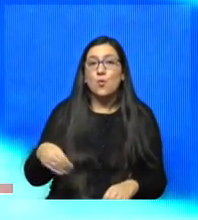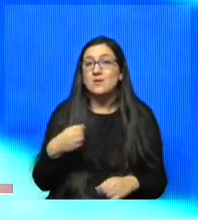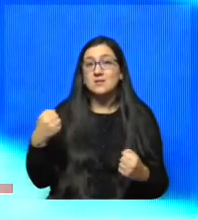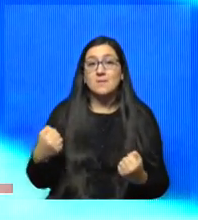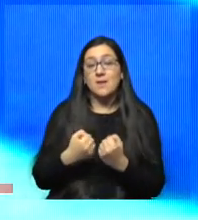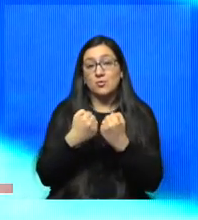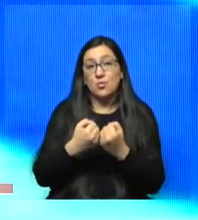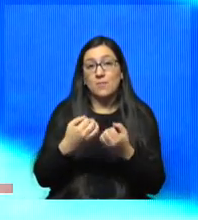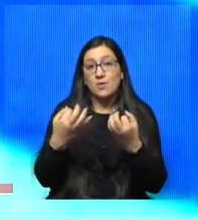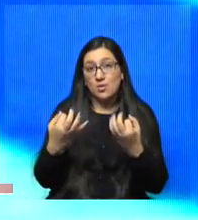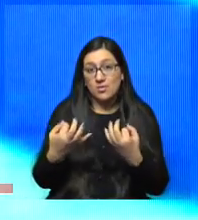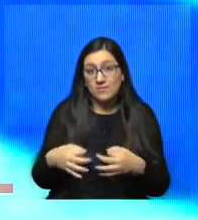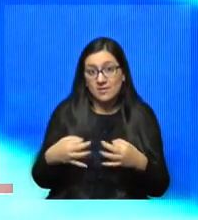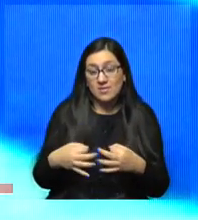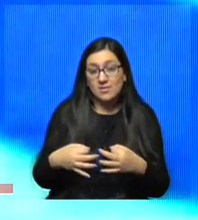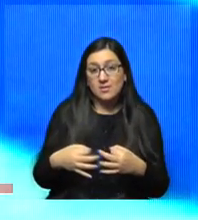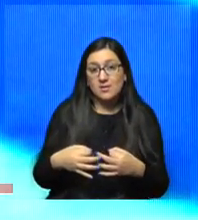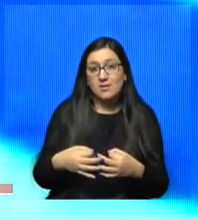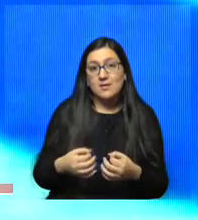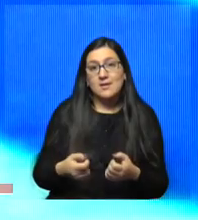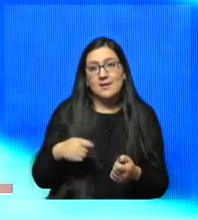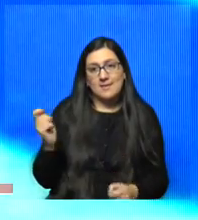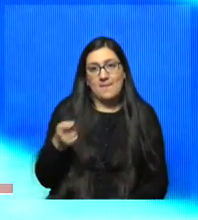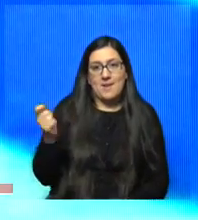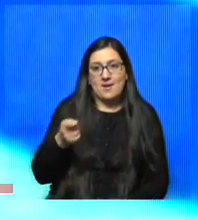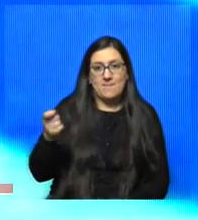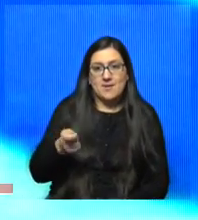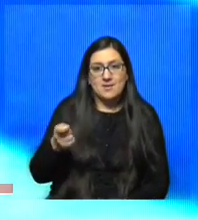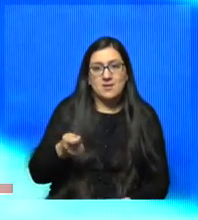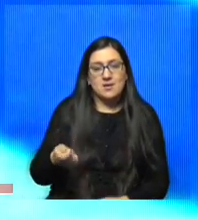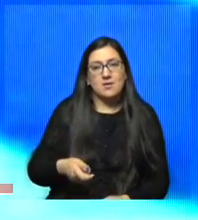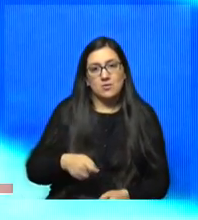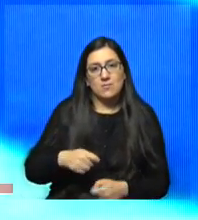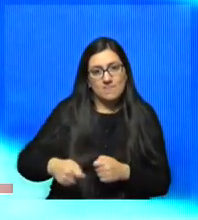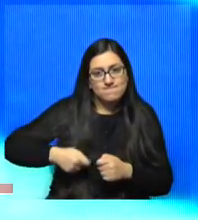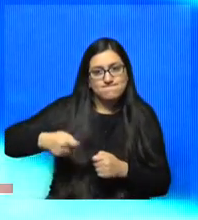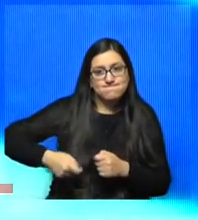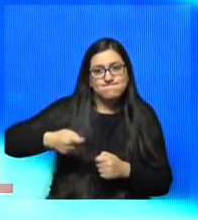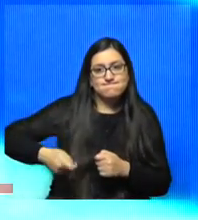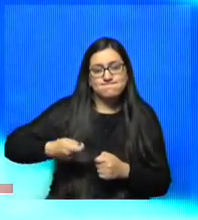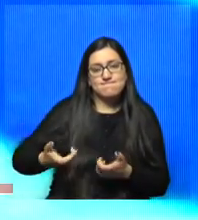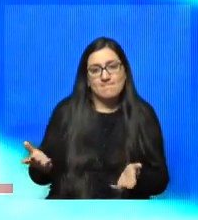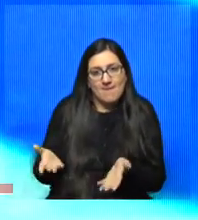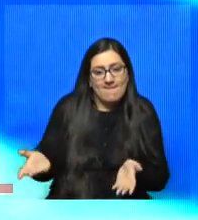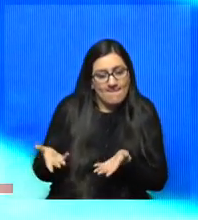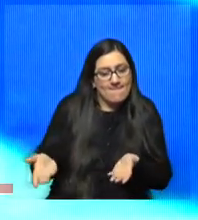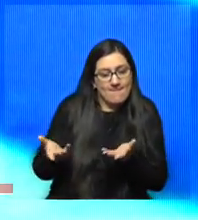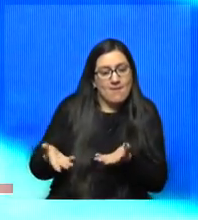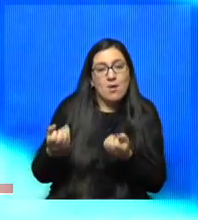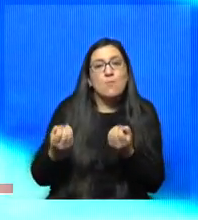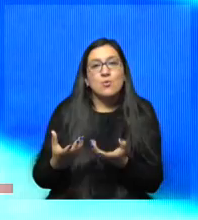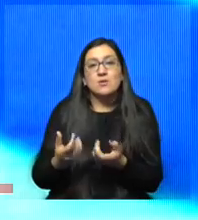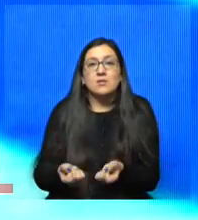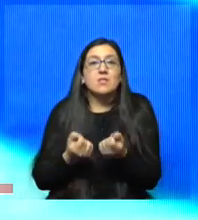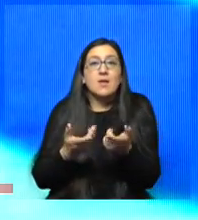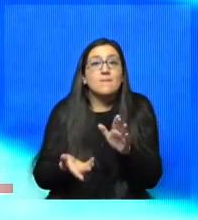cierto es que, por lo menos lo seguro, es que te da una manija brutal. O sea, polariza. Claro. Porque te da más de lo que vos querés. O sea,